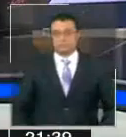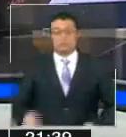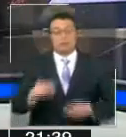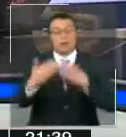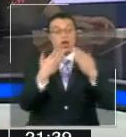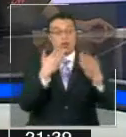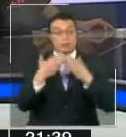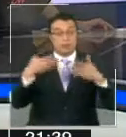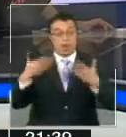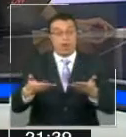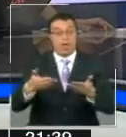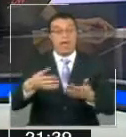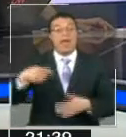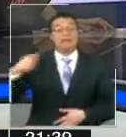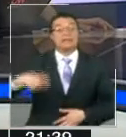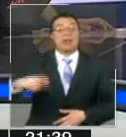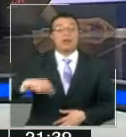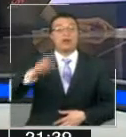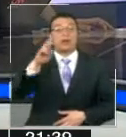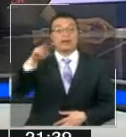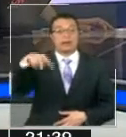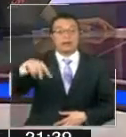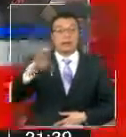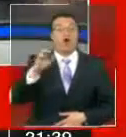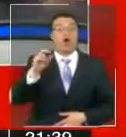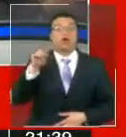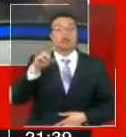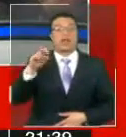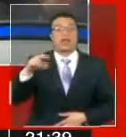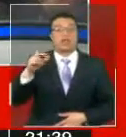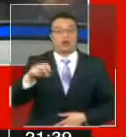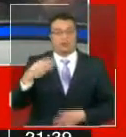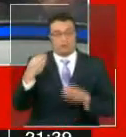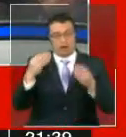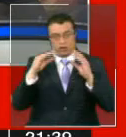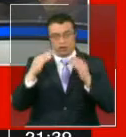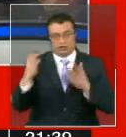Conversamos ahora con el senador de Renovación Nacional, Manuel José Ossandón. Senador, buenas noches.